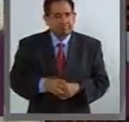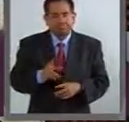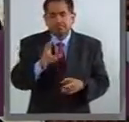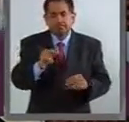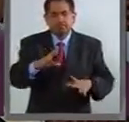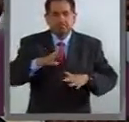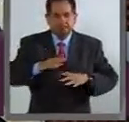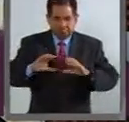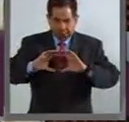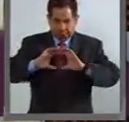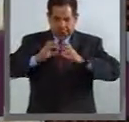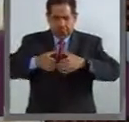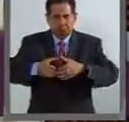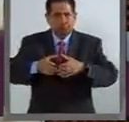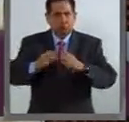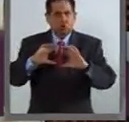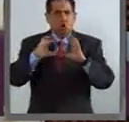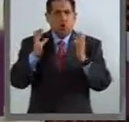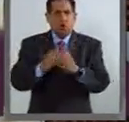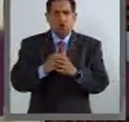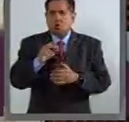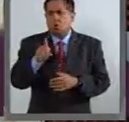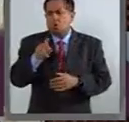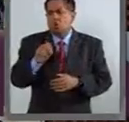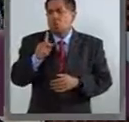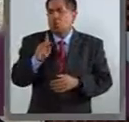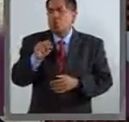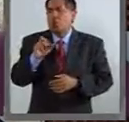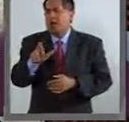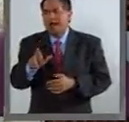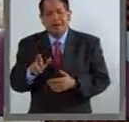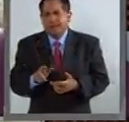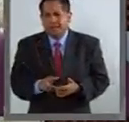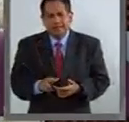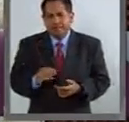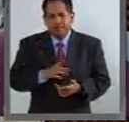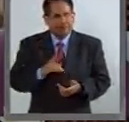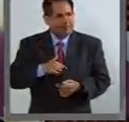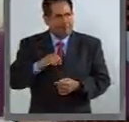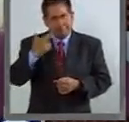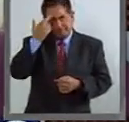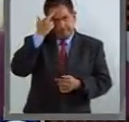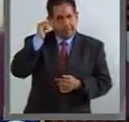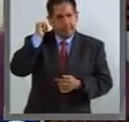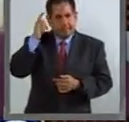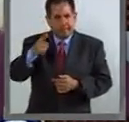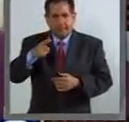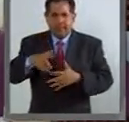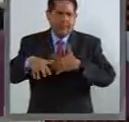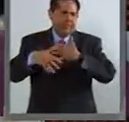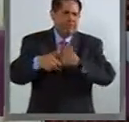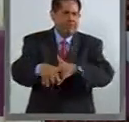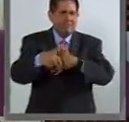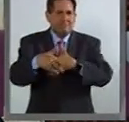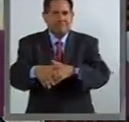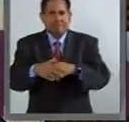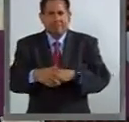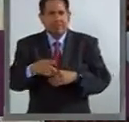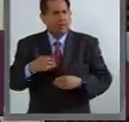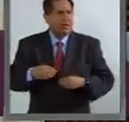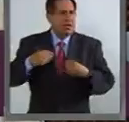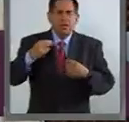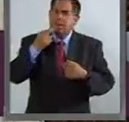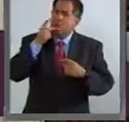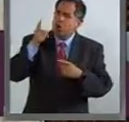los congresos, los parlamentos populares. No salen, no recuerdo yo alguna manifestación en las calles diciendo vivan